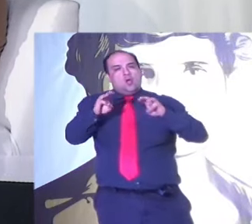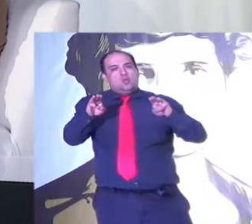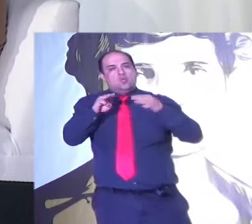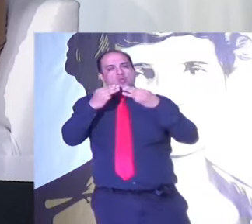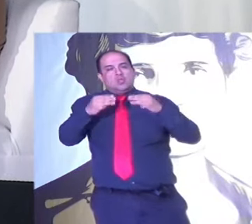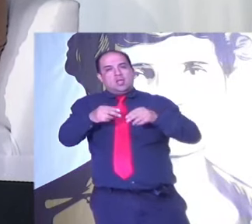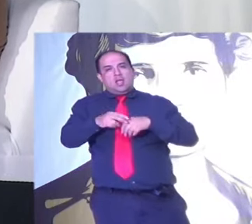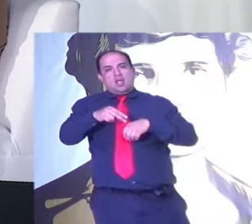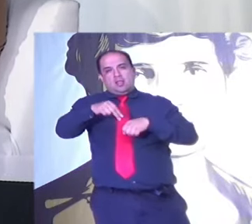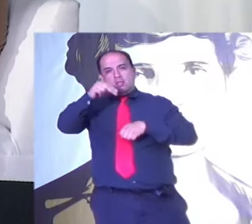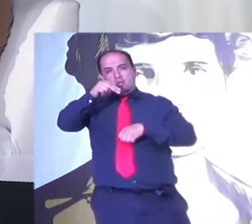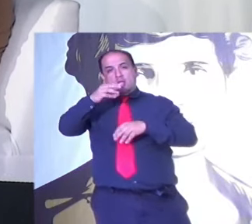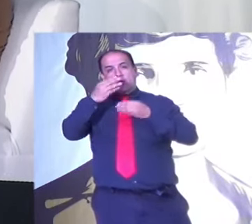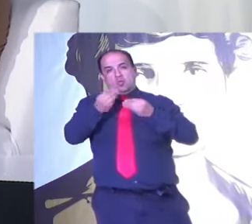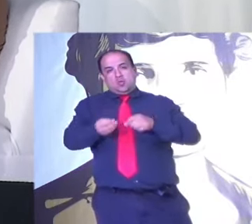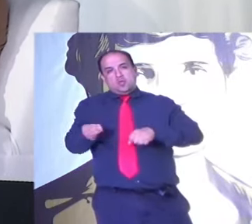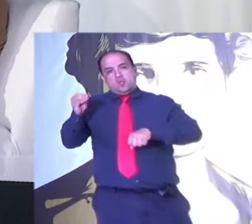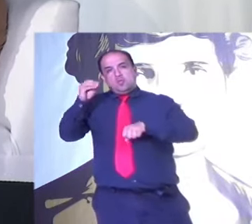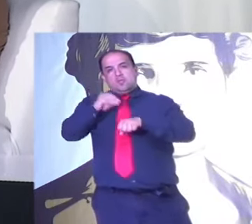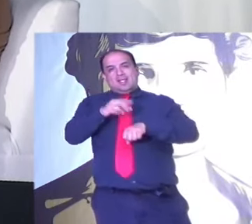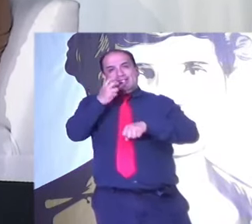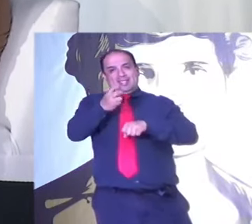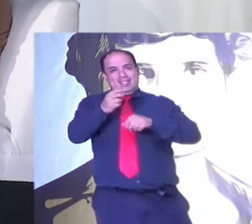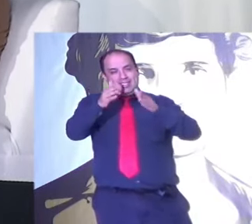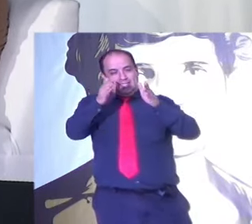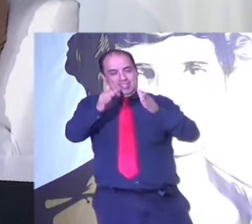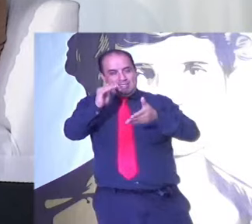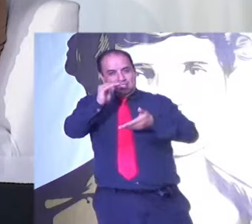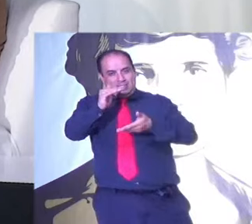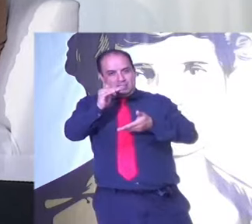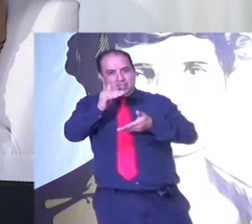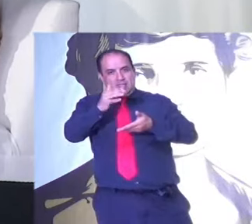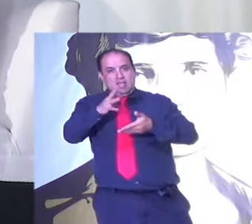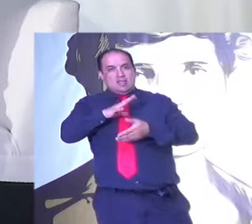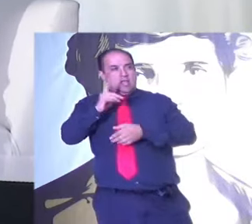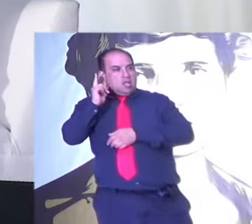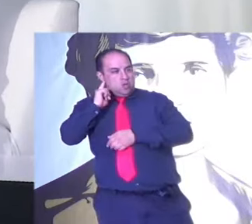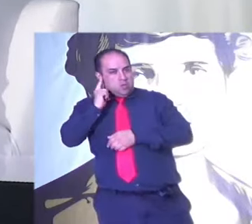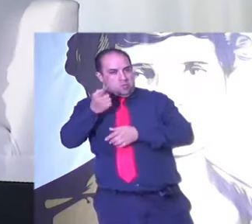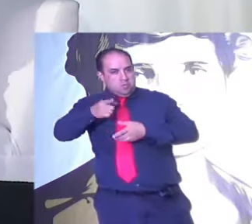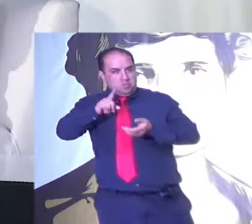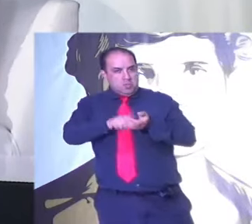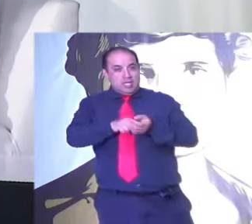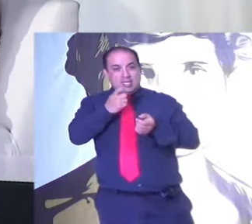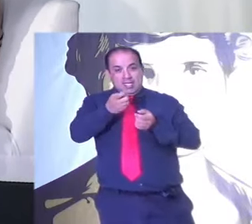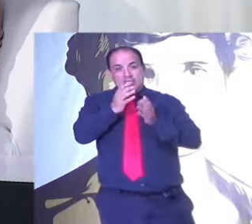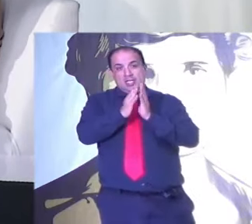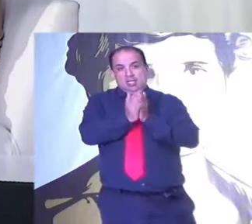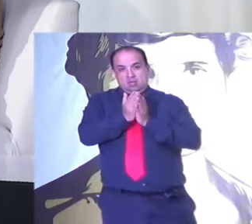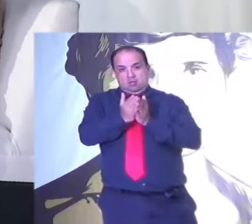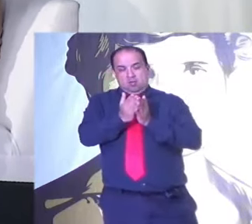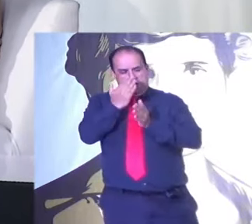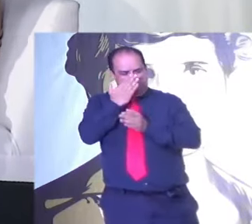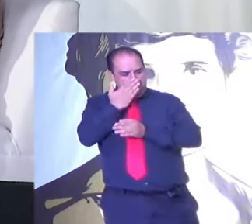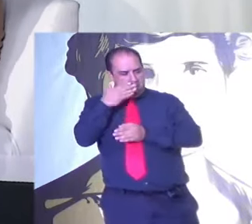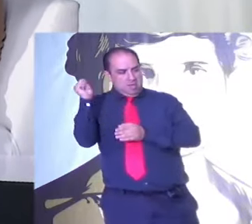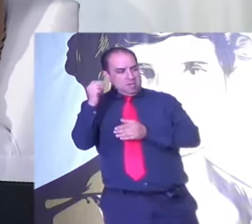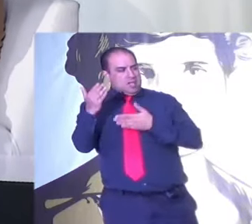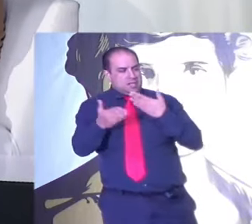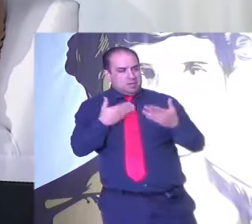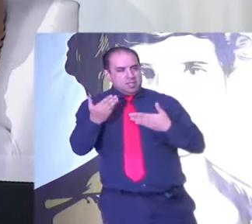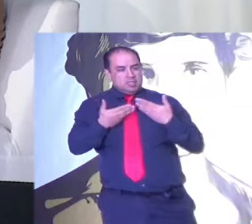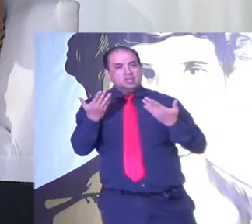catalogado en ese, te han metido en ese cajón de... Tiene un oído particular. Y esta novela, que es tan famosa y tan